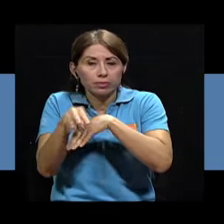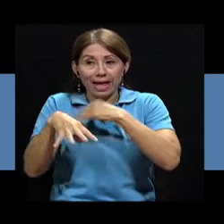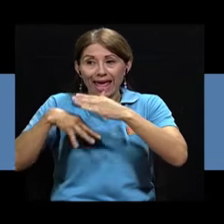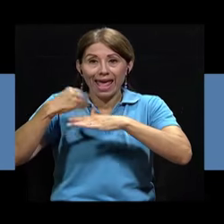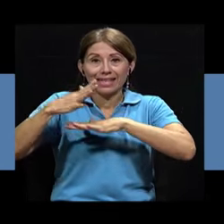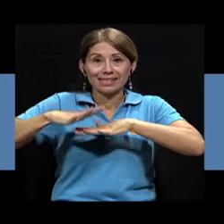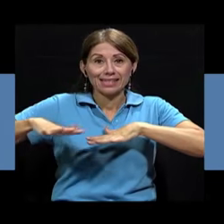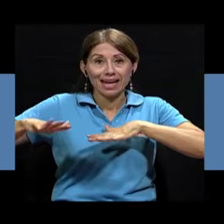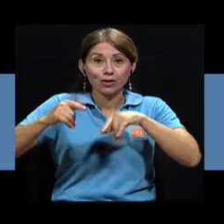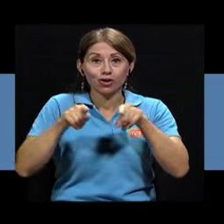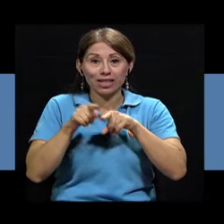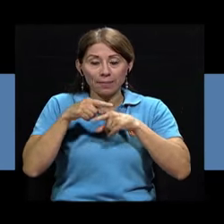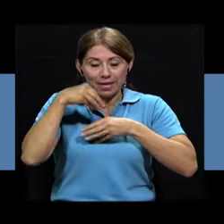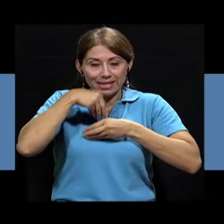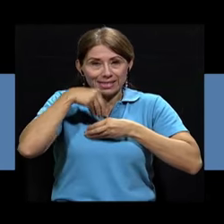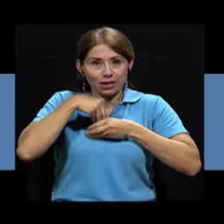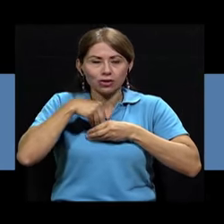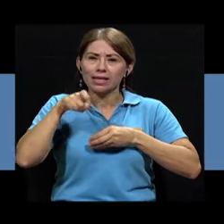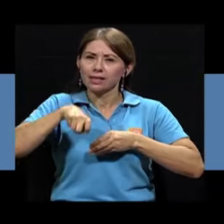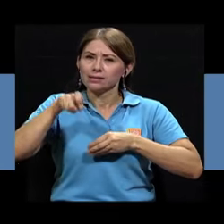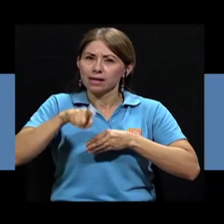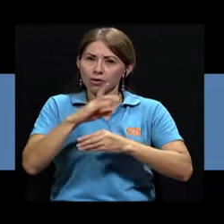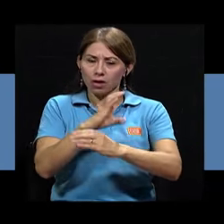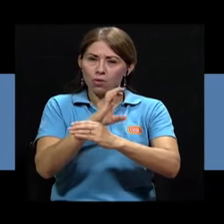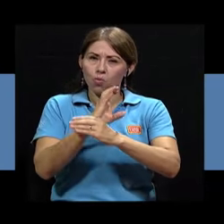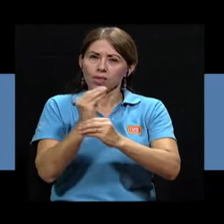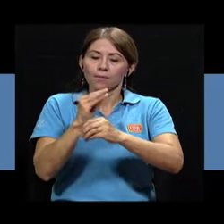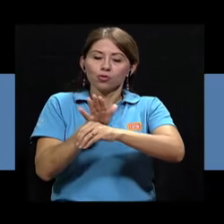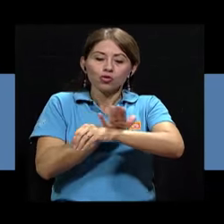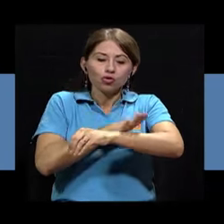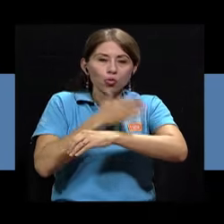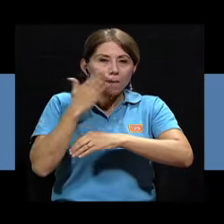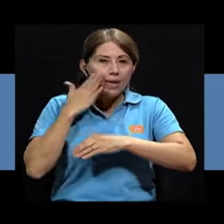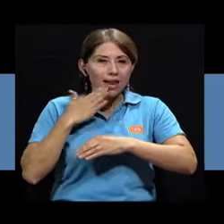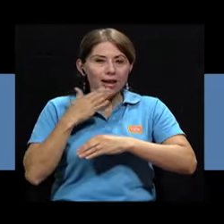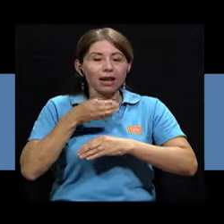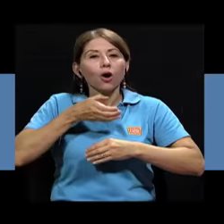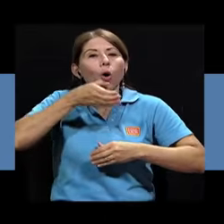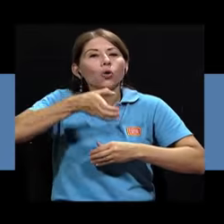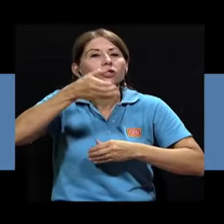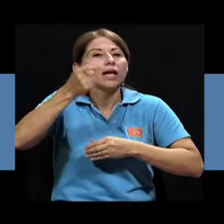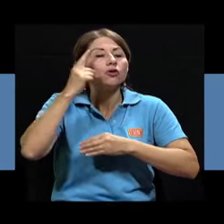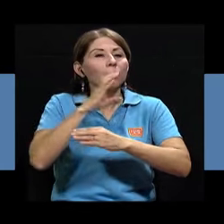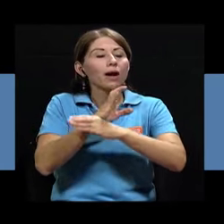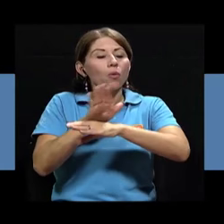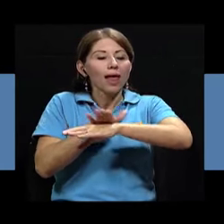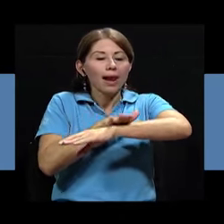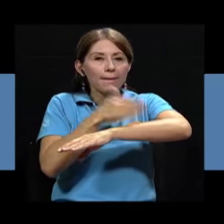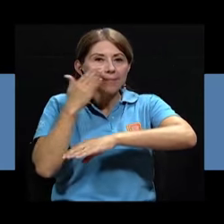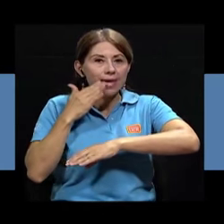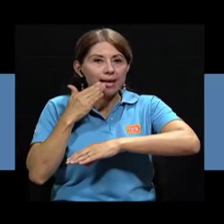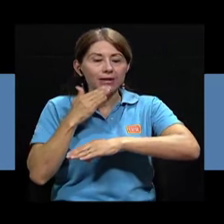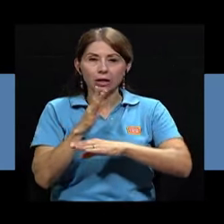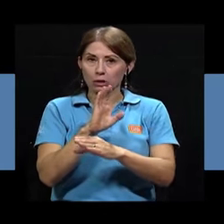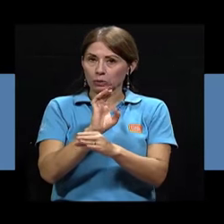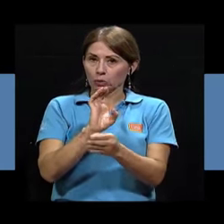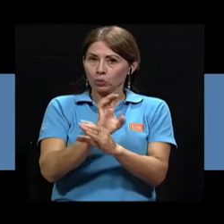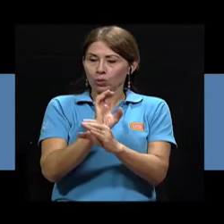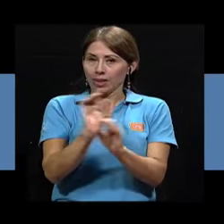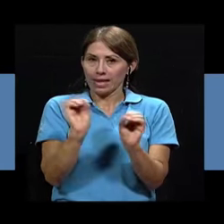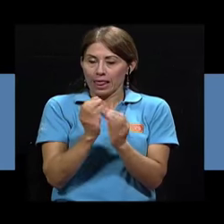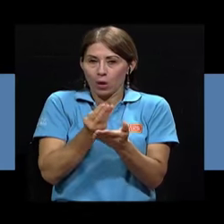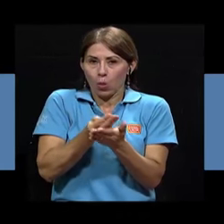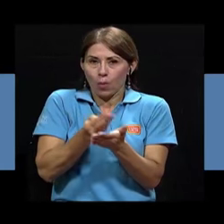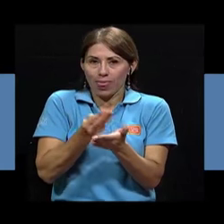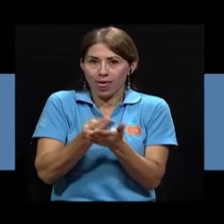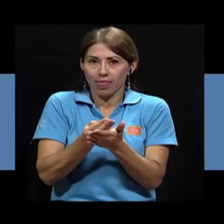que el día de hoy vamos a ver una serie de consejos para el cuidado de la piel de las personas alérgicas. Evite el exceso de